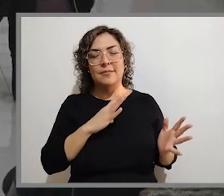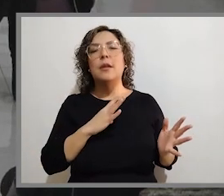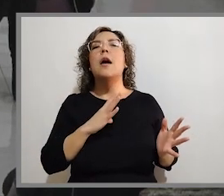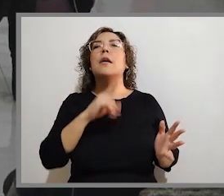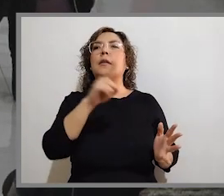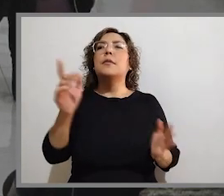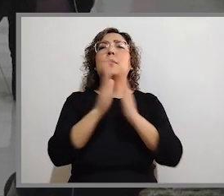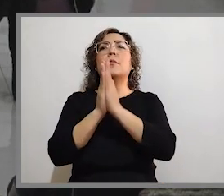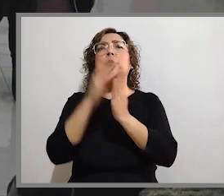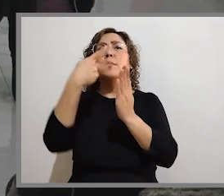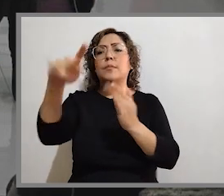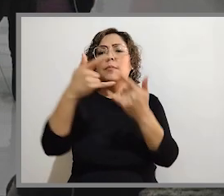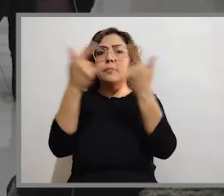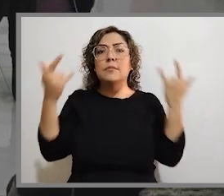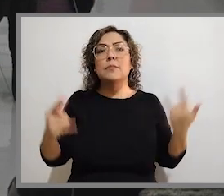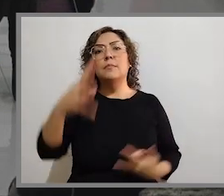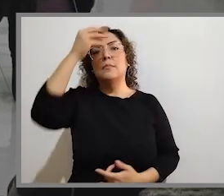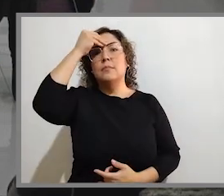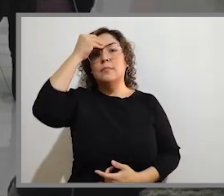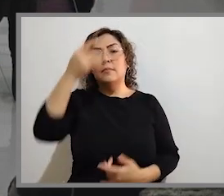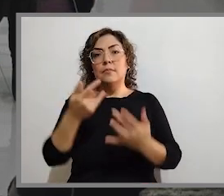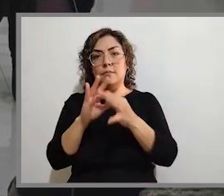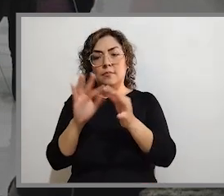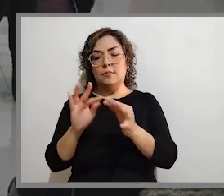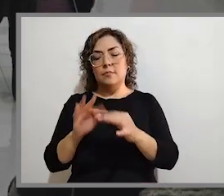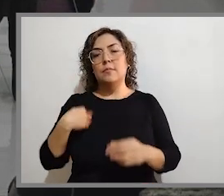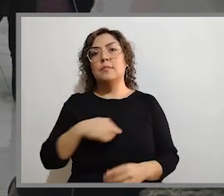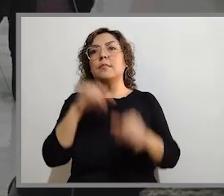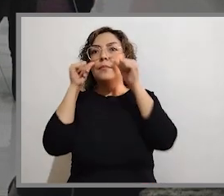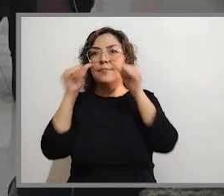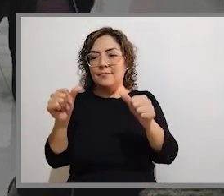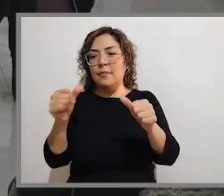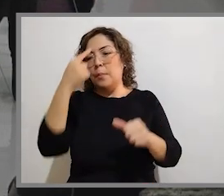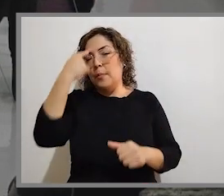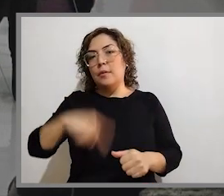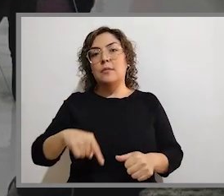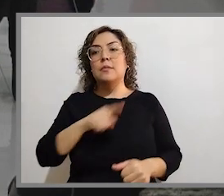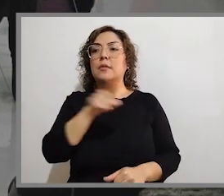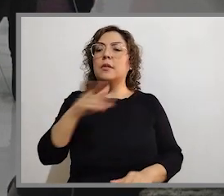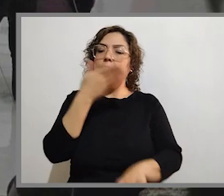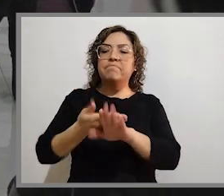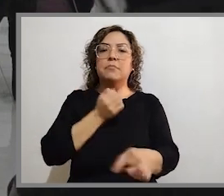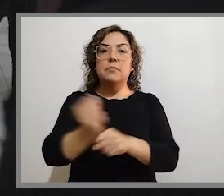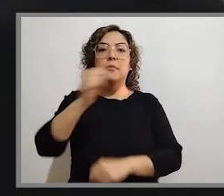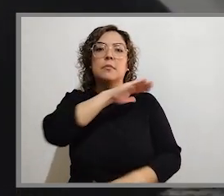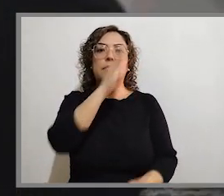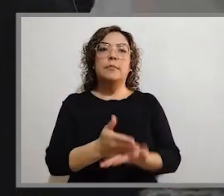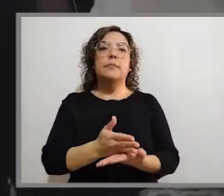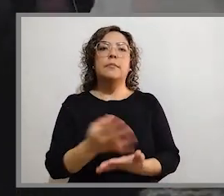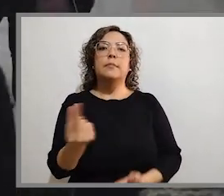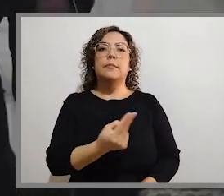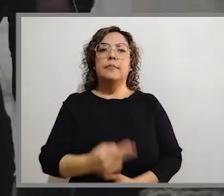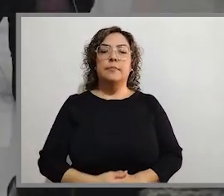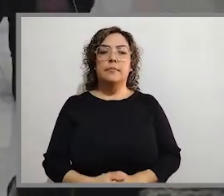avanzando en prevenir, en atender, en sancionar y en erradicar la violencia política contra las mujeres. Así que aquí